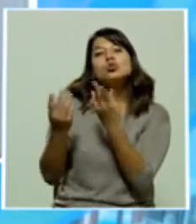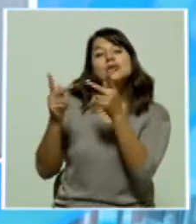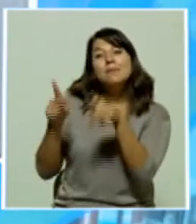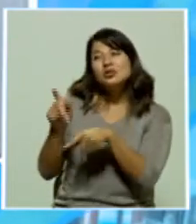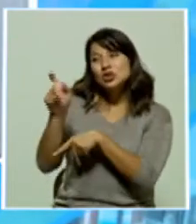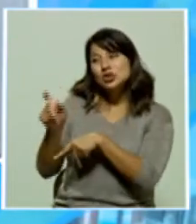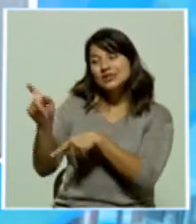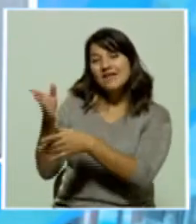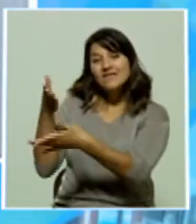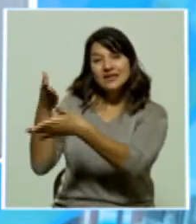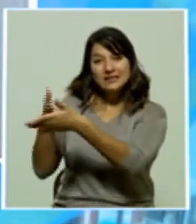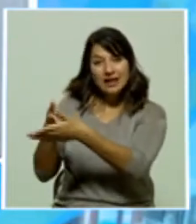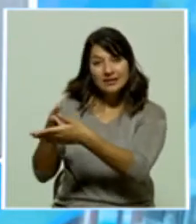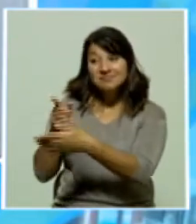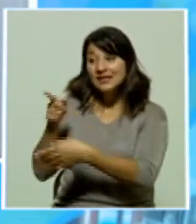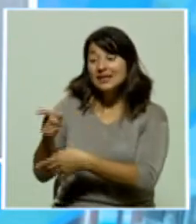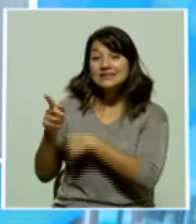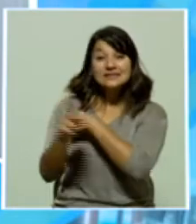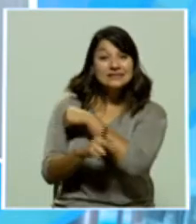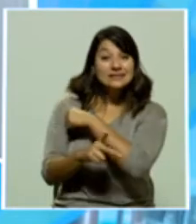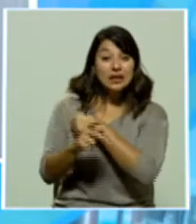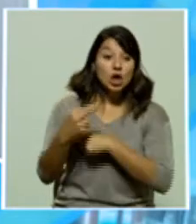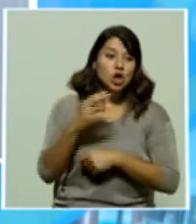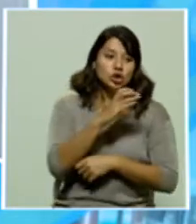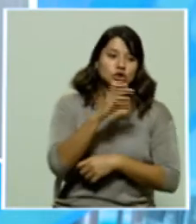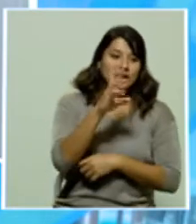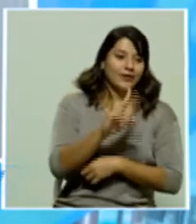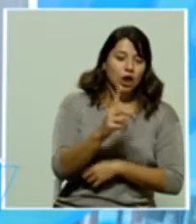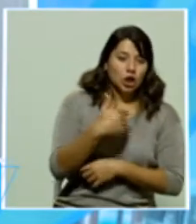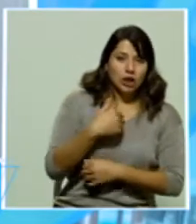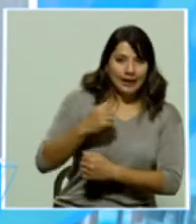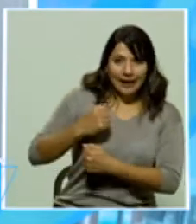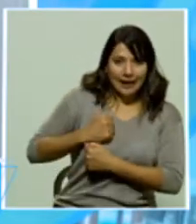siquiera ejército y enfrentarse a esto,